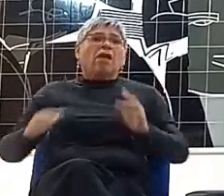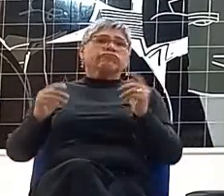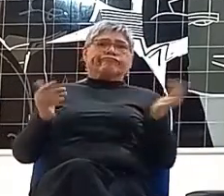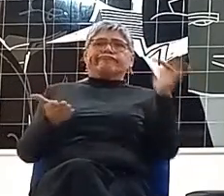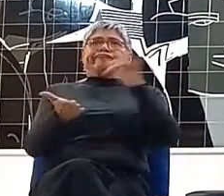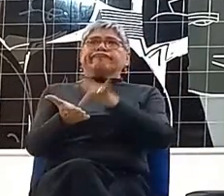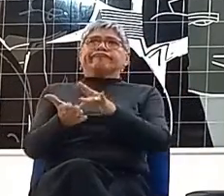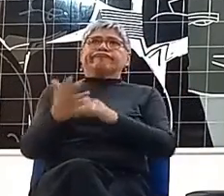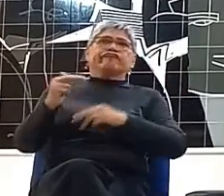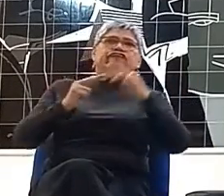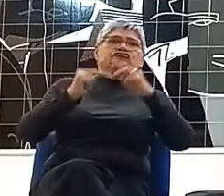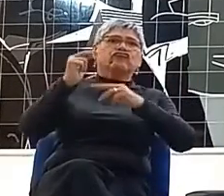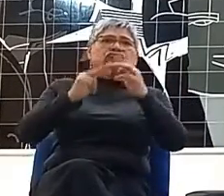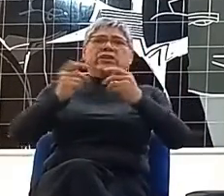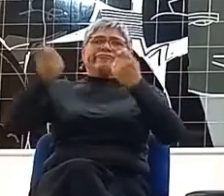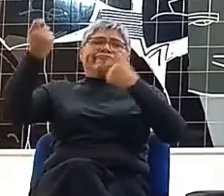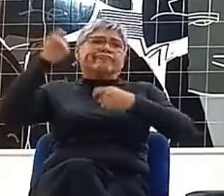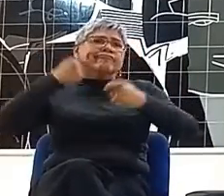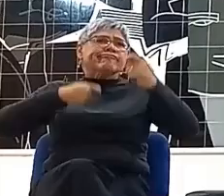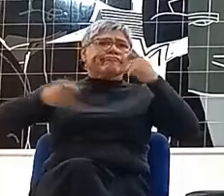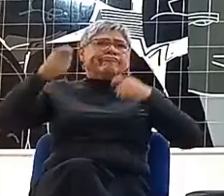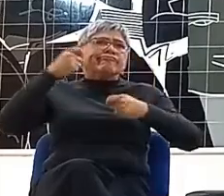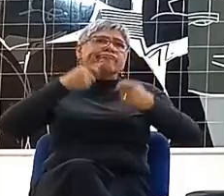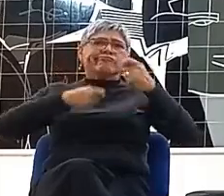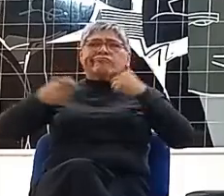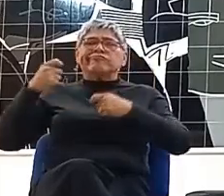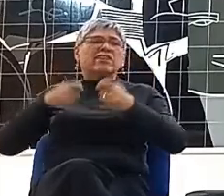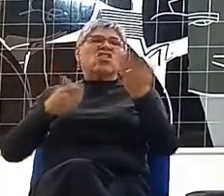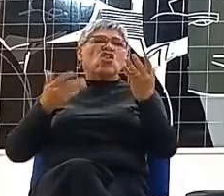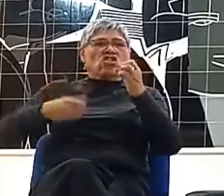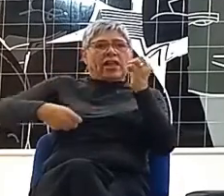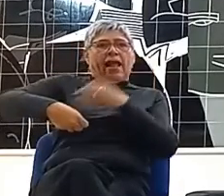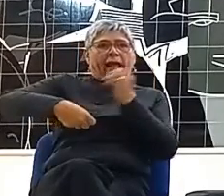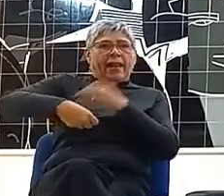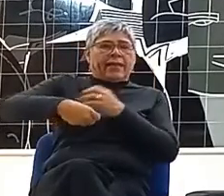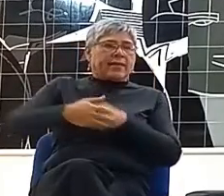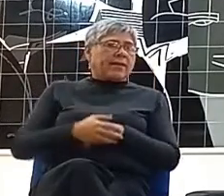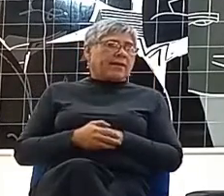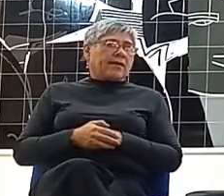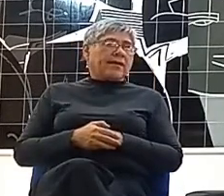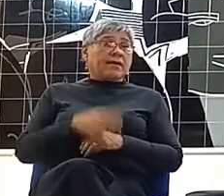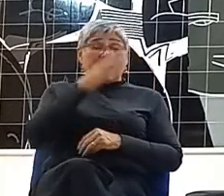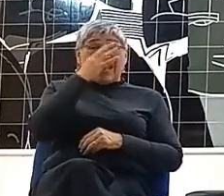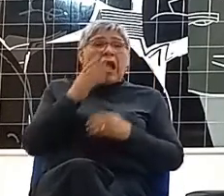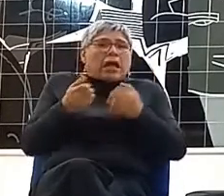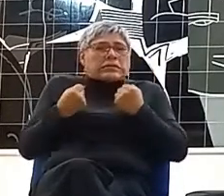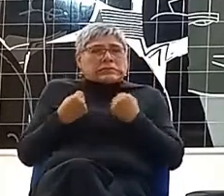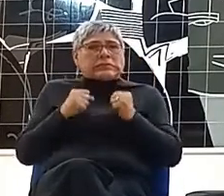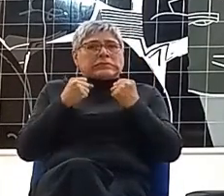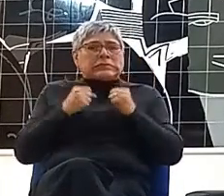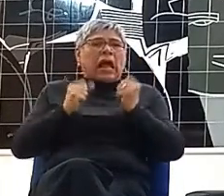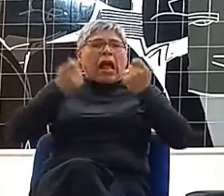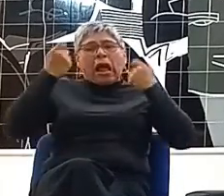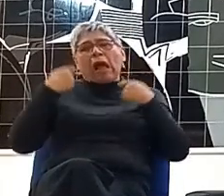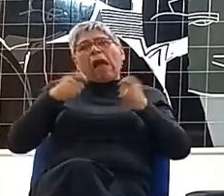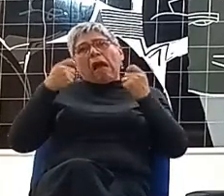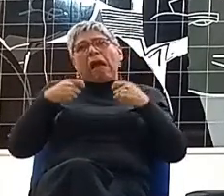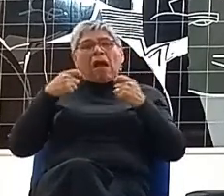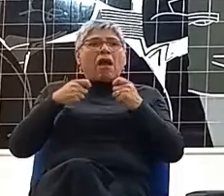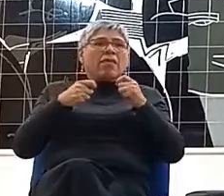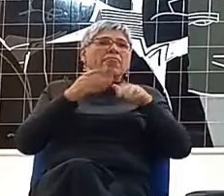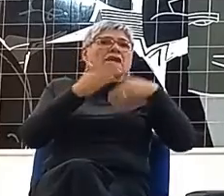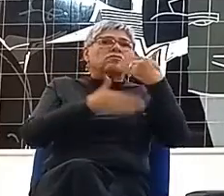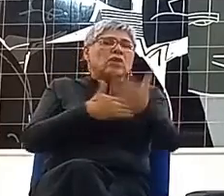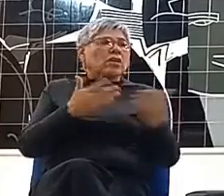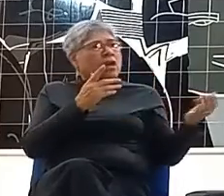montamos un comercio en la vieja galería de Pereira, y con ese esfuerzo, luego de años, compramos